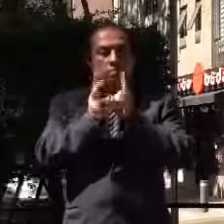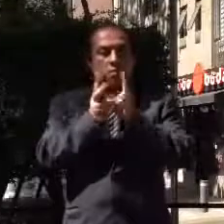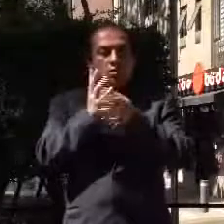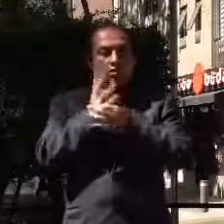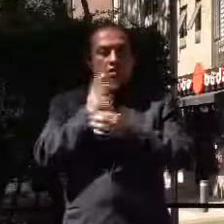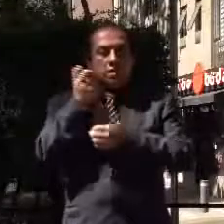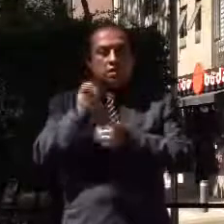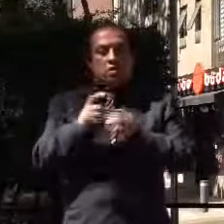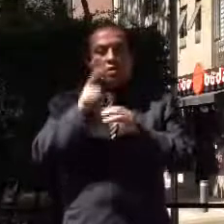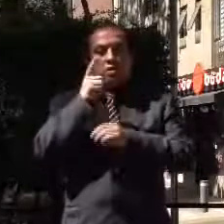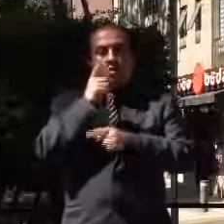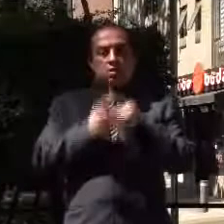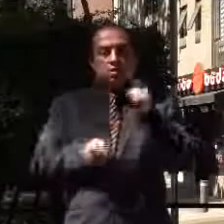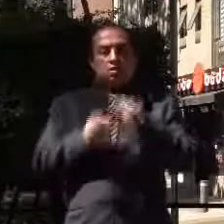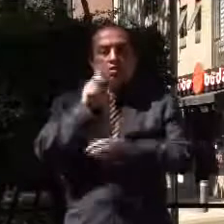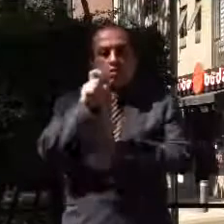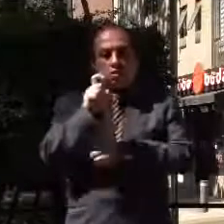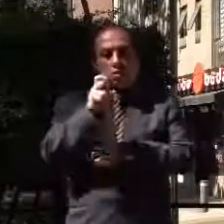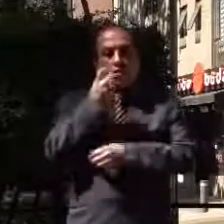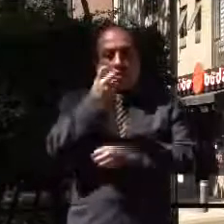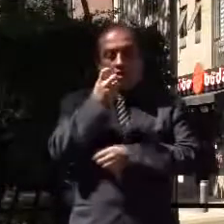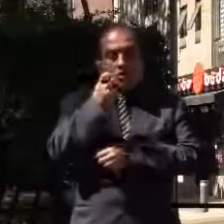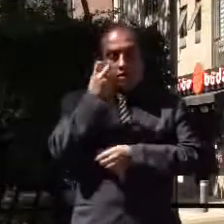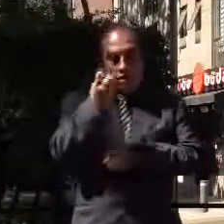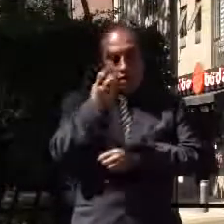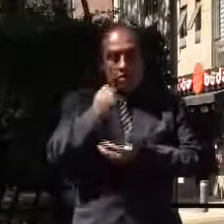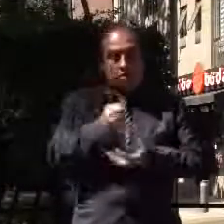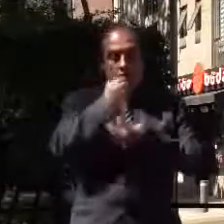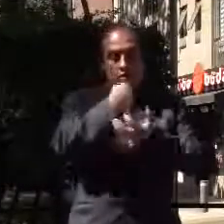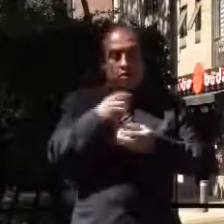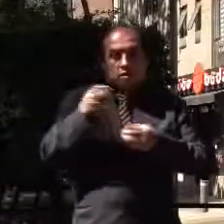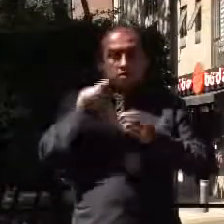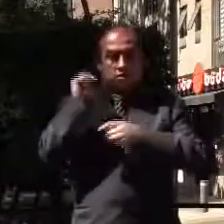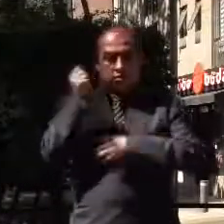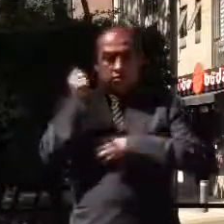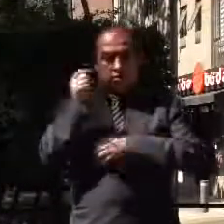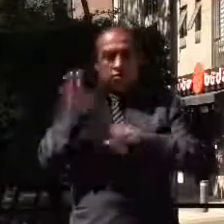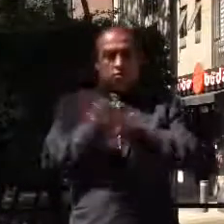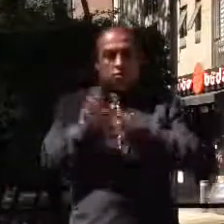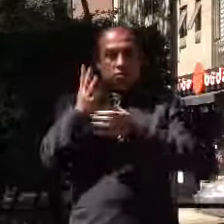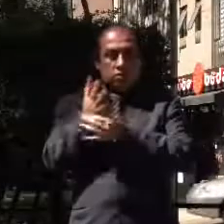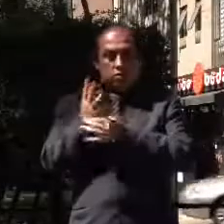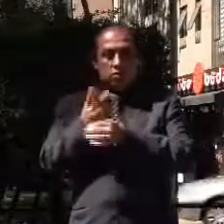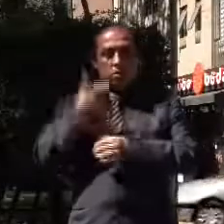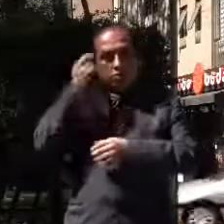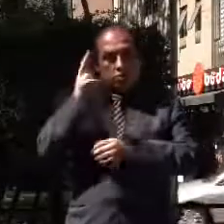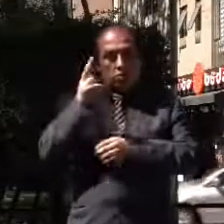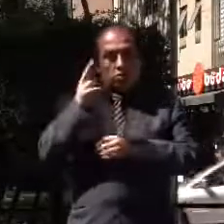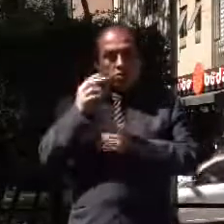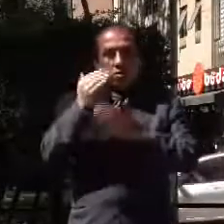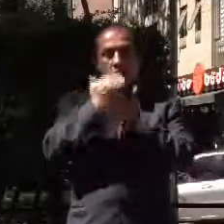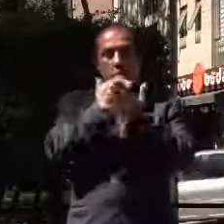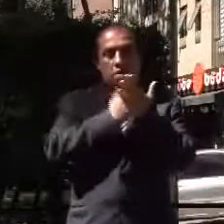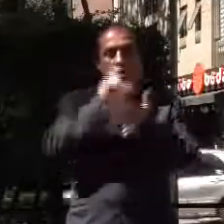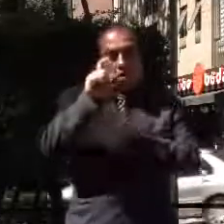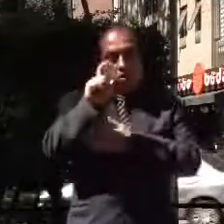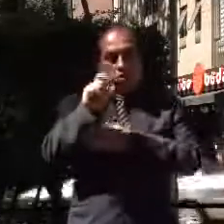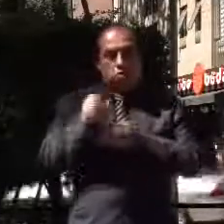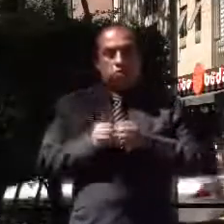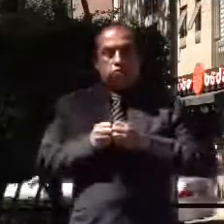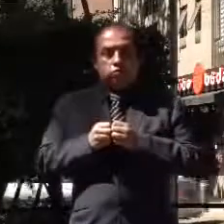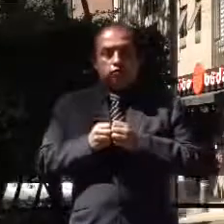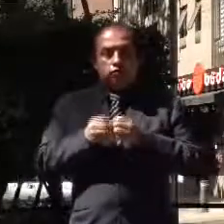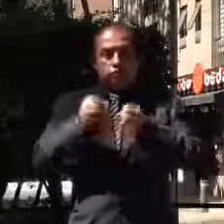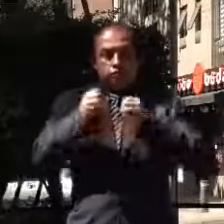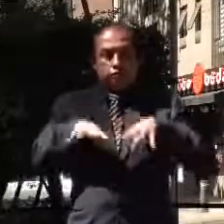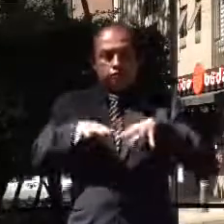agua. Precisamente esta inversión tecnológica, como lo comentaba el doctor, va a permitir que menos agua se pierda, es decir, que se controle más